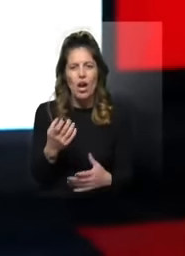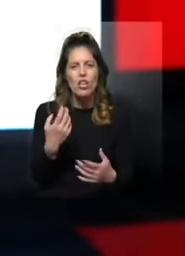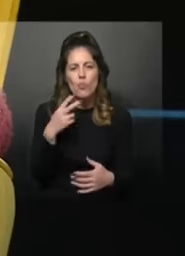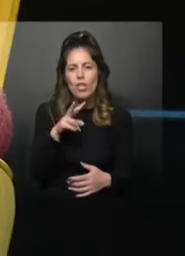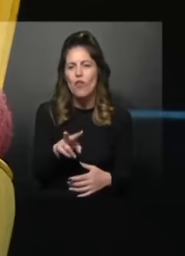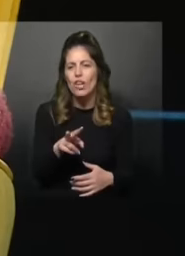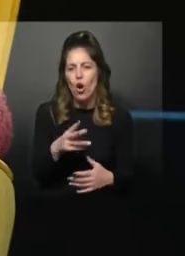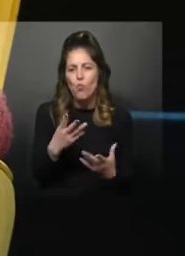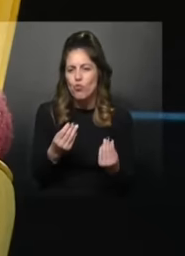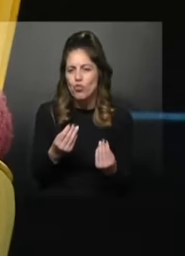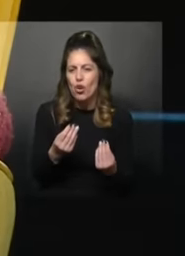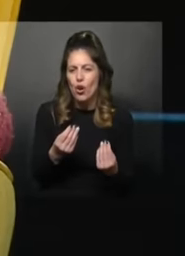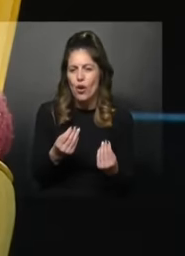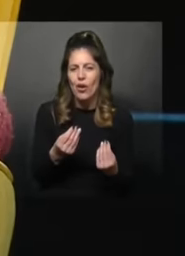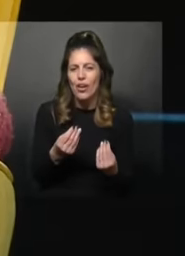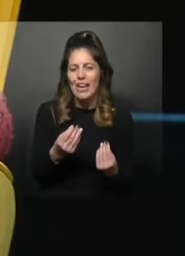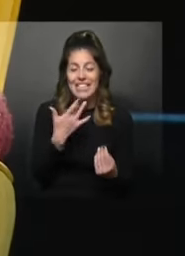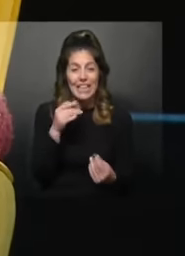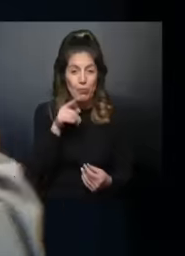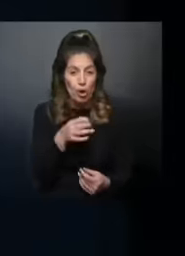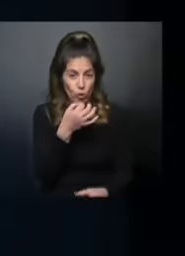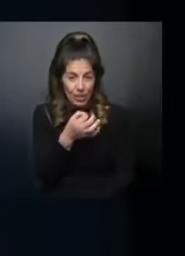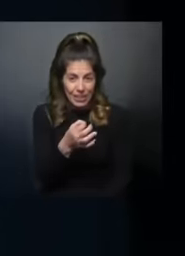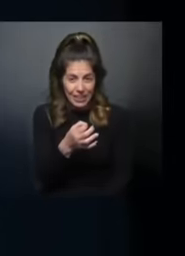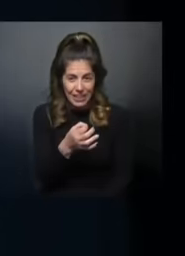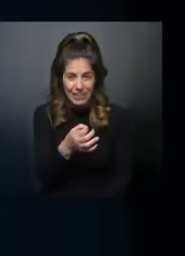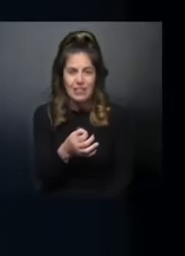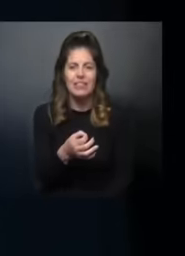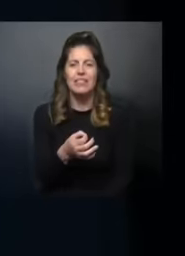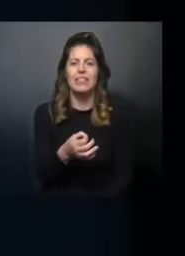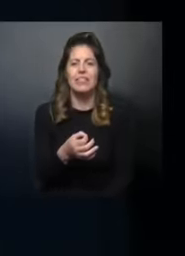percibo? Ese ejemplo que tú diste recién,